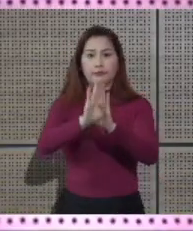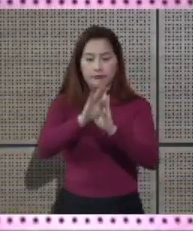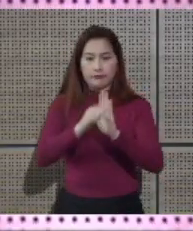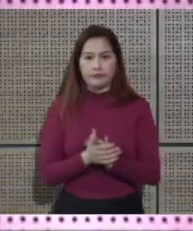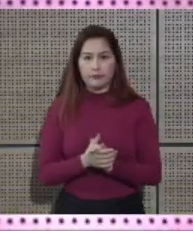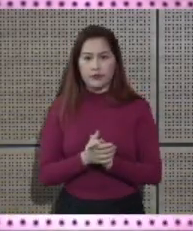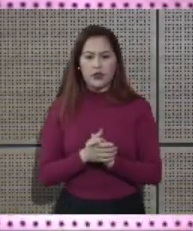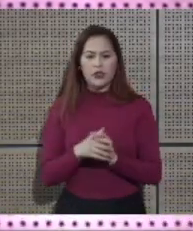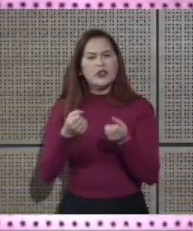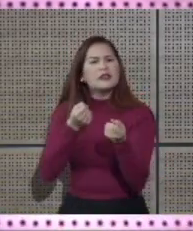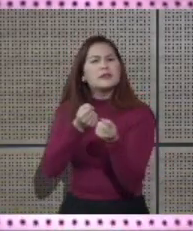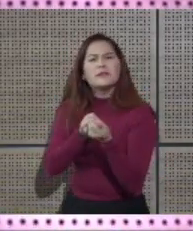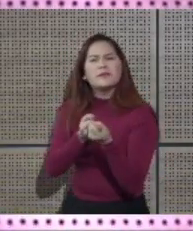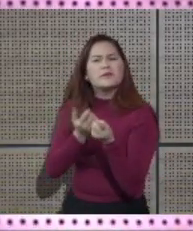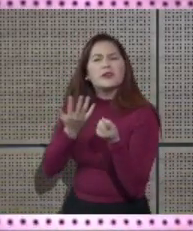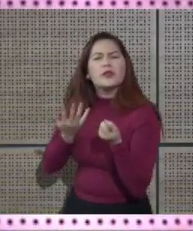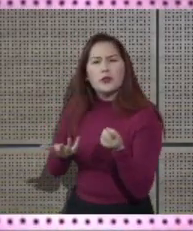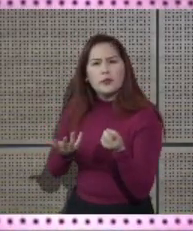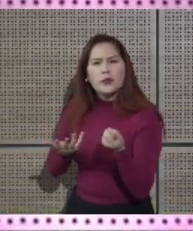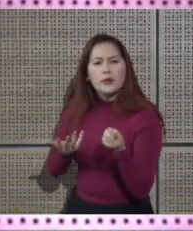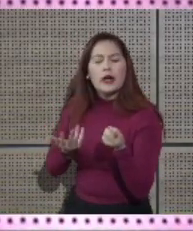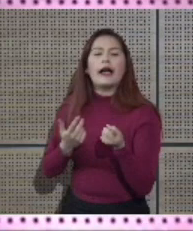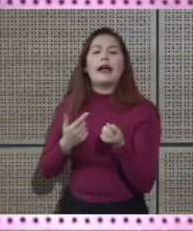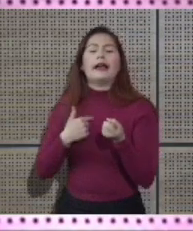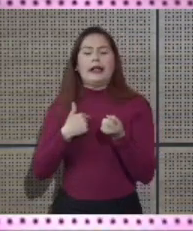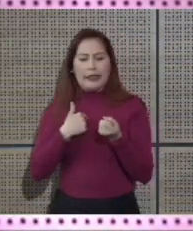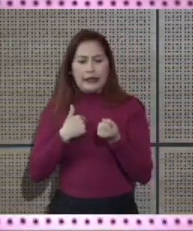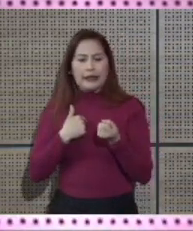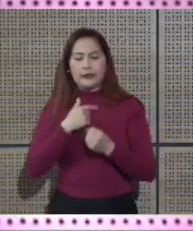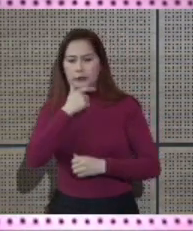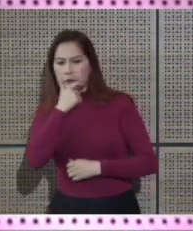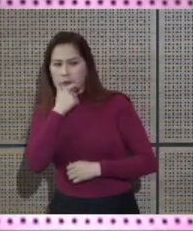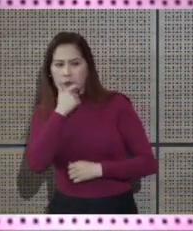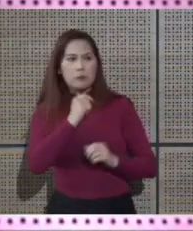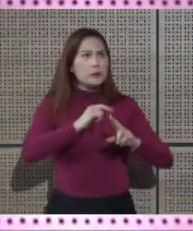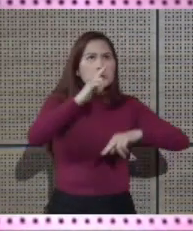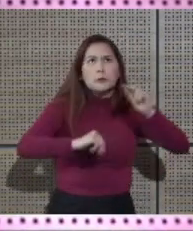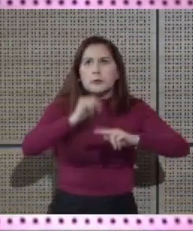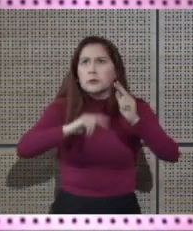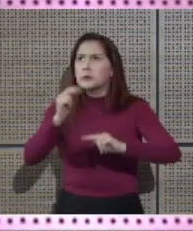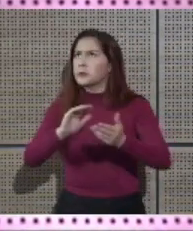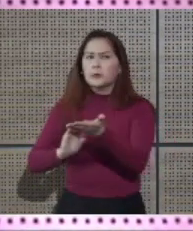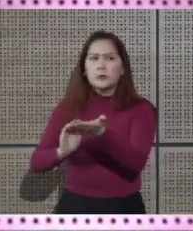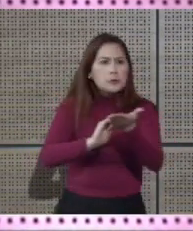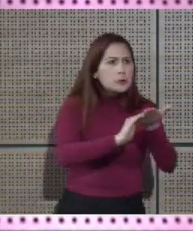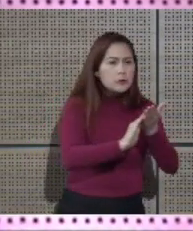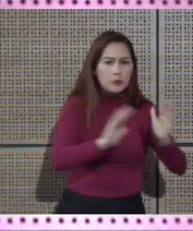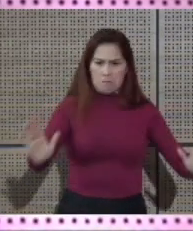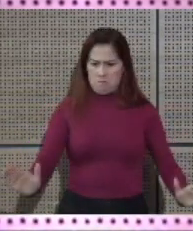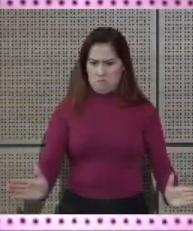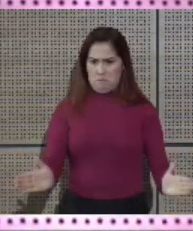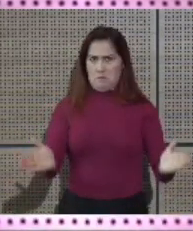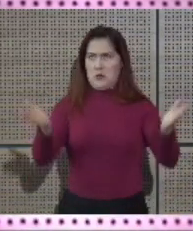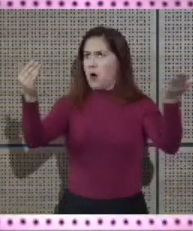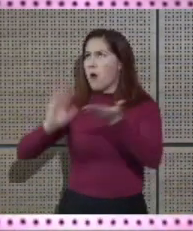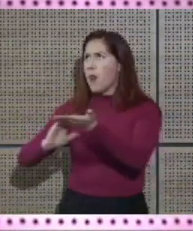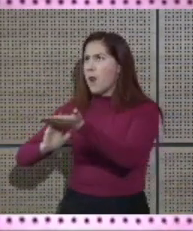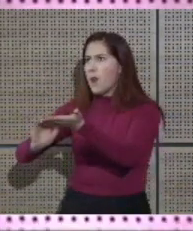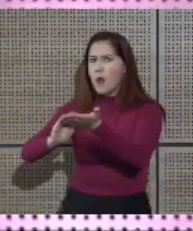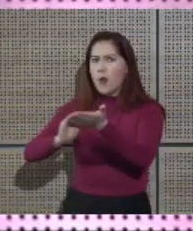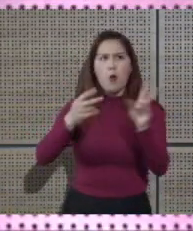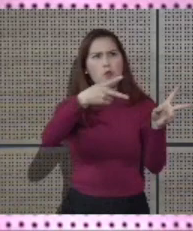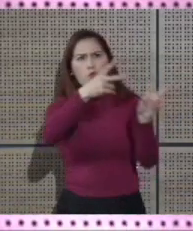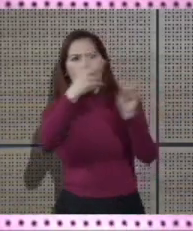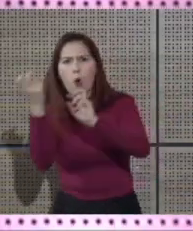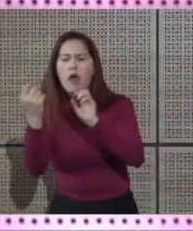es invertir masivamente en bienes públicos y en infraestructura. ¿Por qué invertir masivamente en